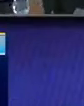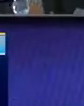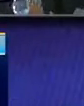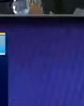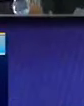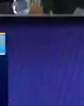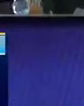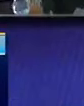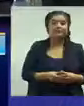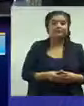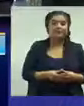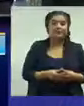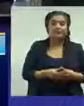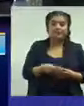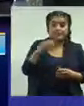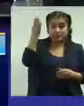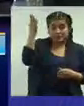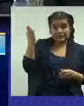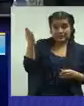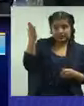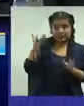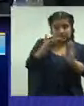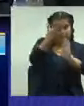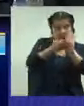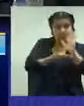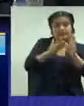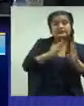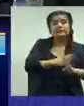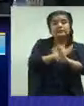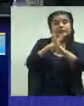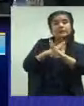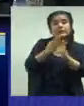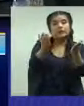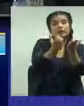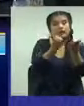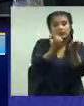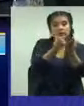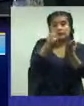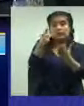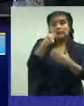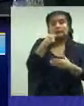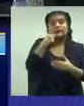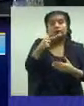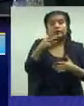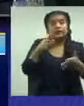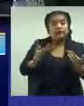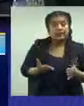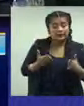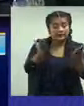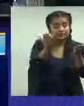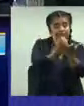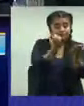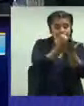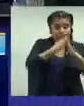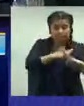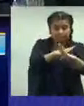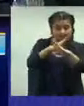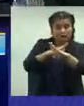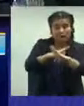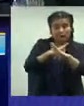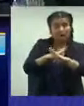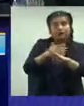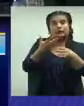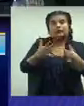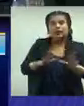Y acá tenemos lo que corresponde al seguro escolar de lo que ustedes mencionaban. Dentro del seguro escolar, la planificación que